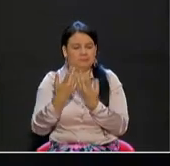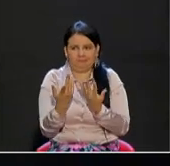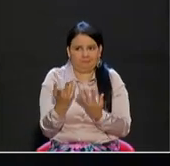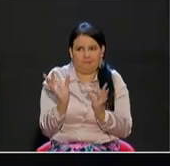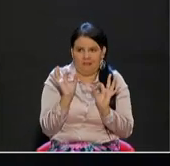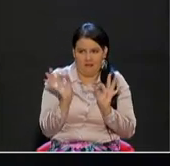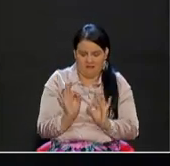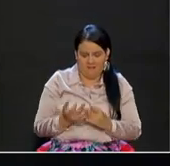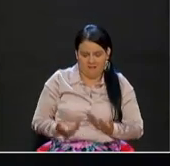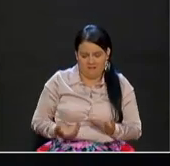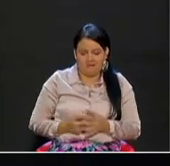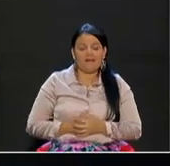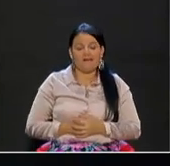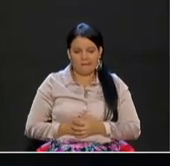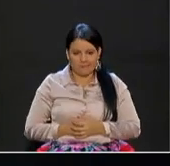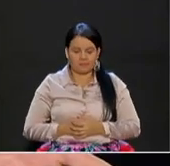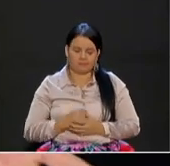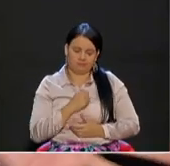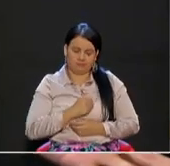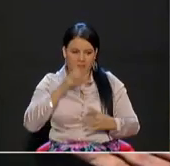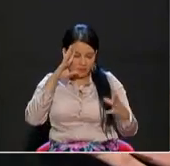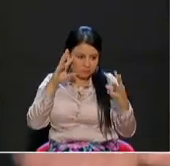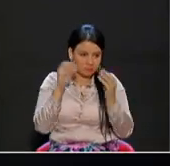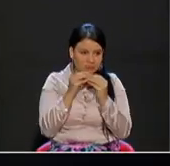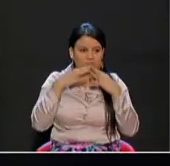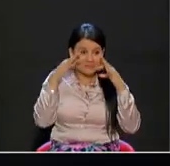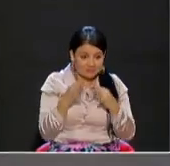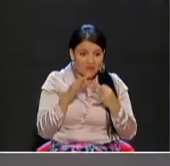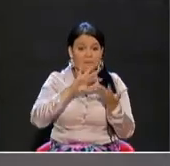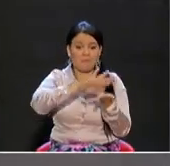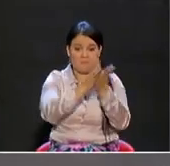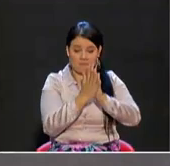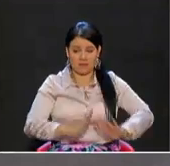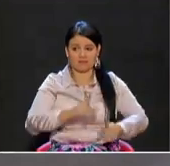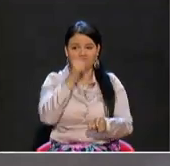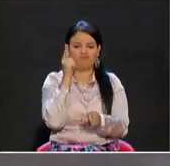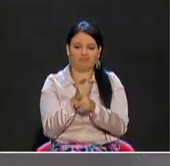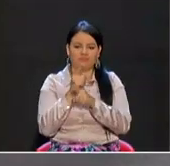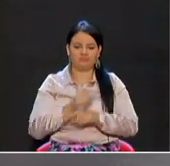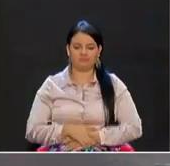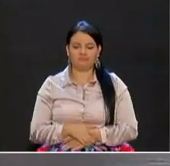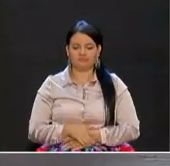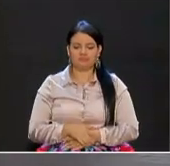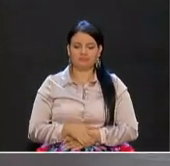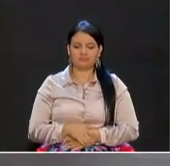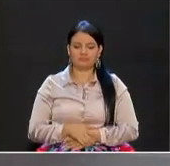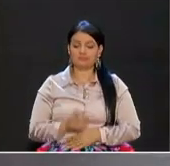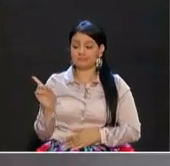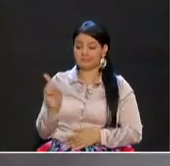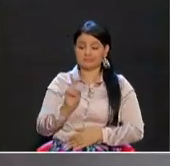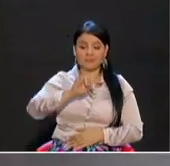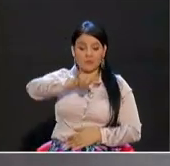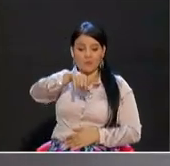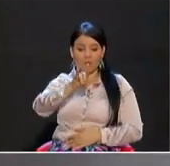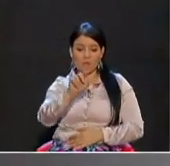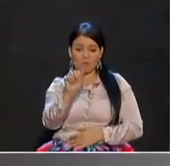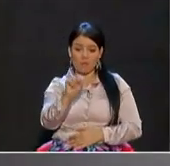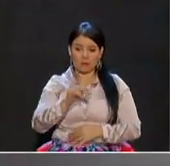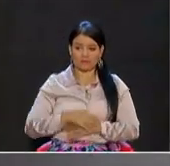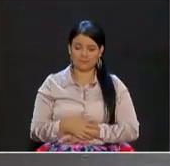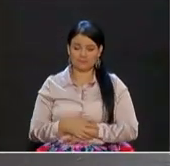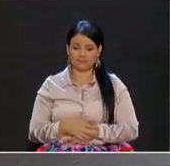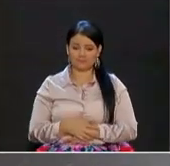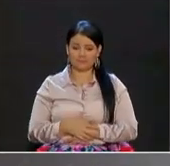del pacto de paz se cumplan y haya paz en el territorio candidato con camilo recio yo no voy a hacer